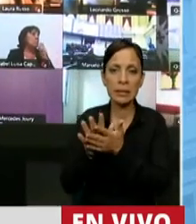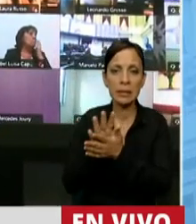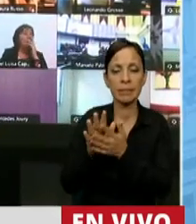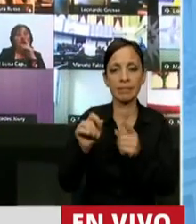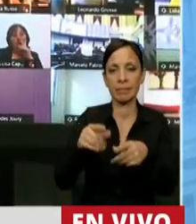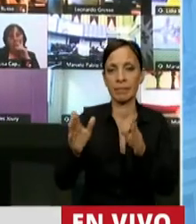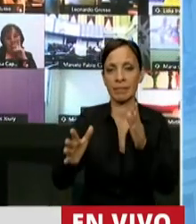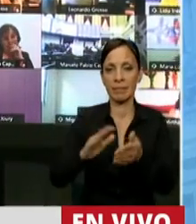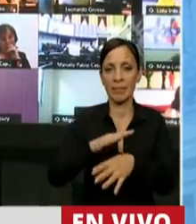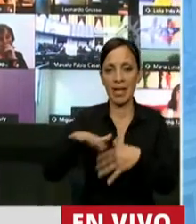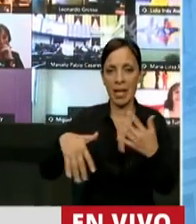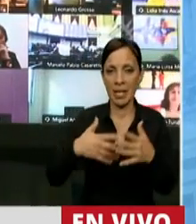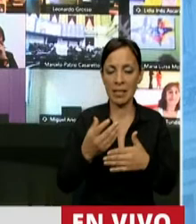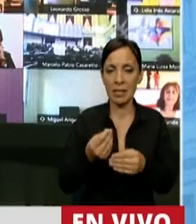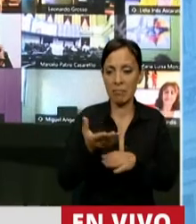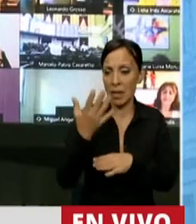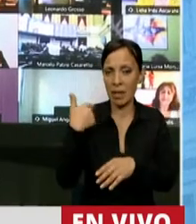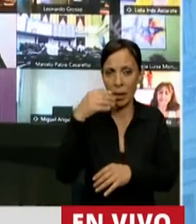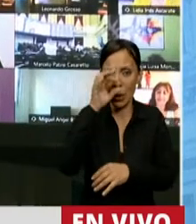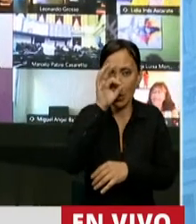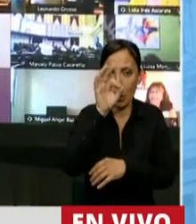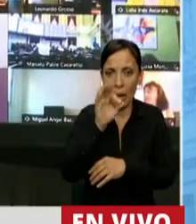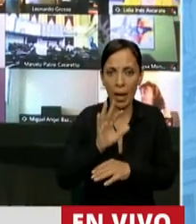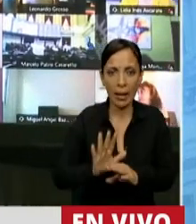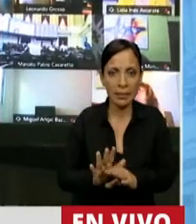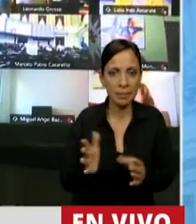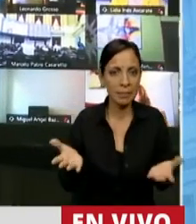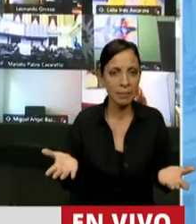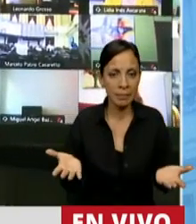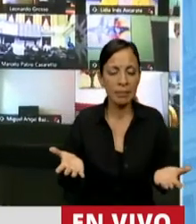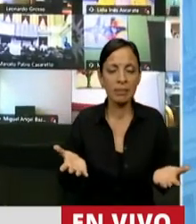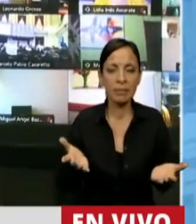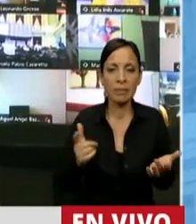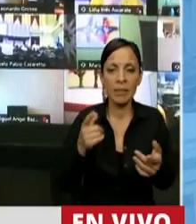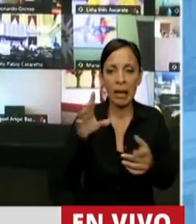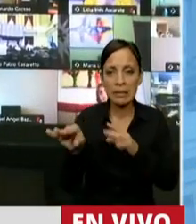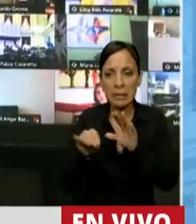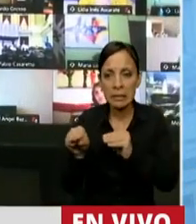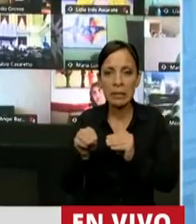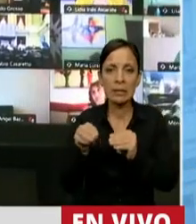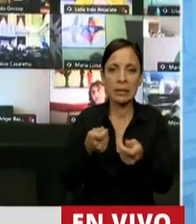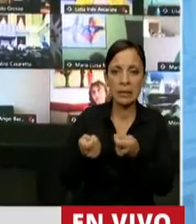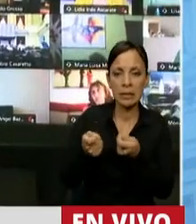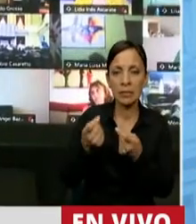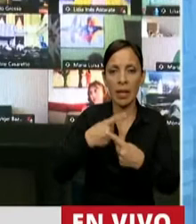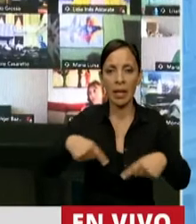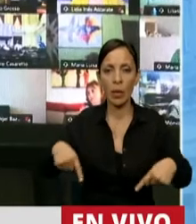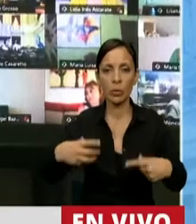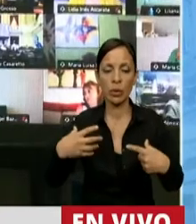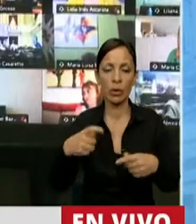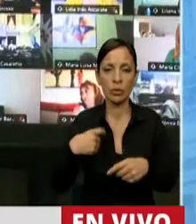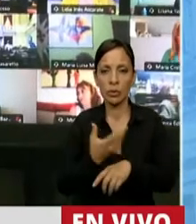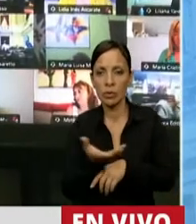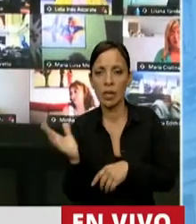crisis que nunca habíamos vivido, a recursos sociales, a recursos de la salud, a